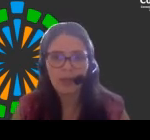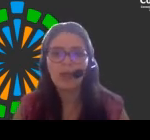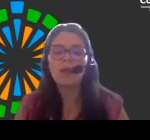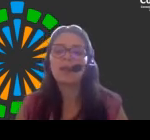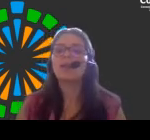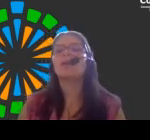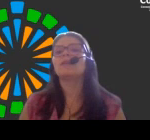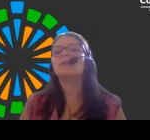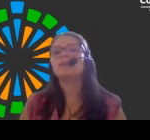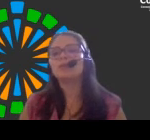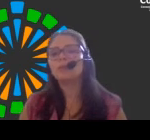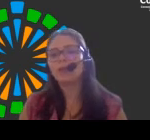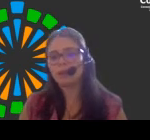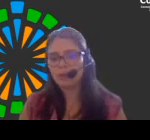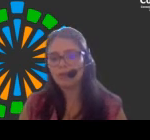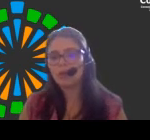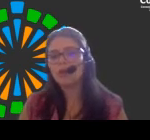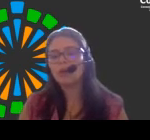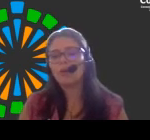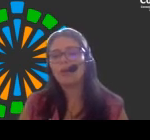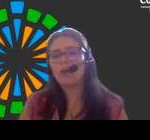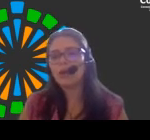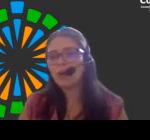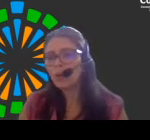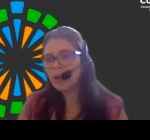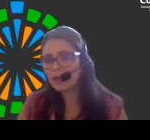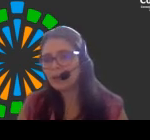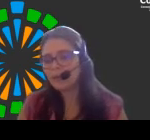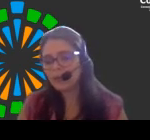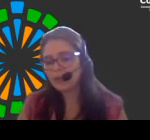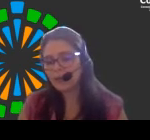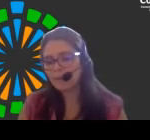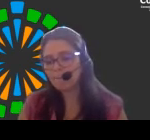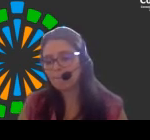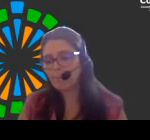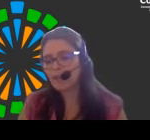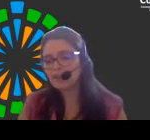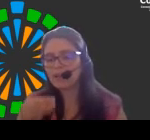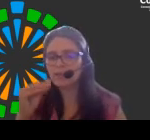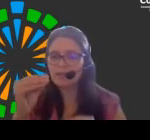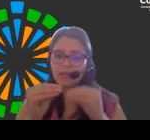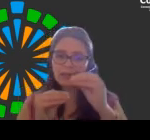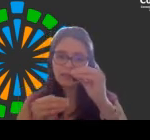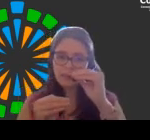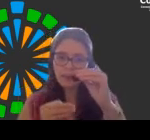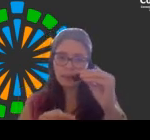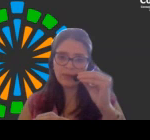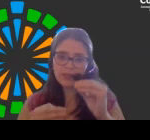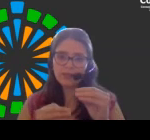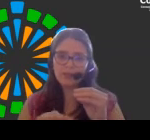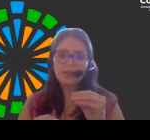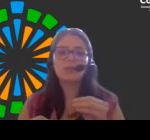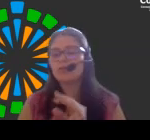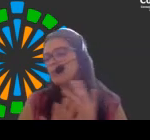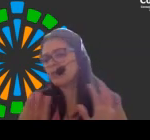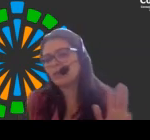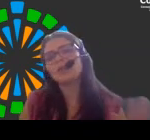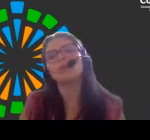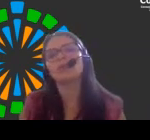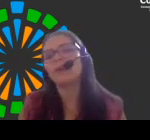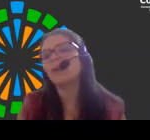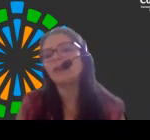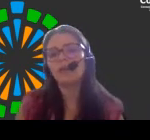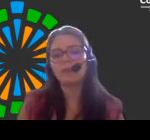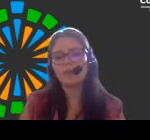Washington que es el instrumento con el cual se hacen ciertas preguntas incluso